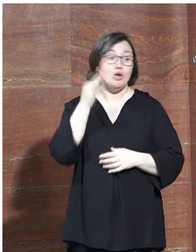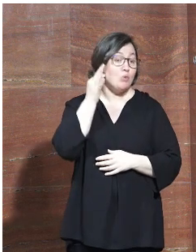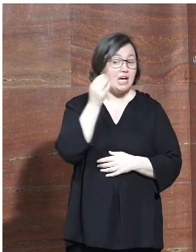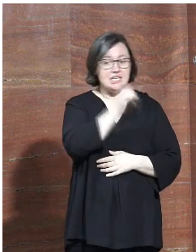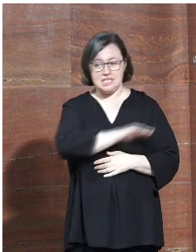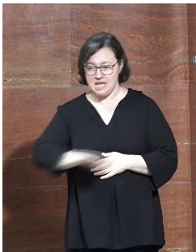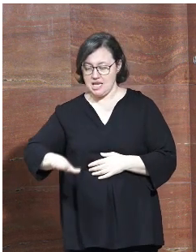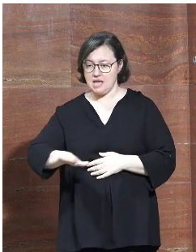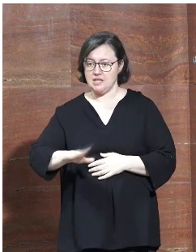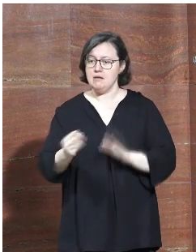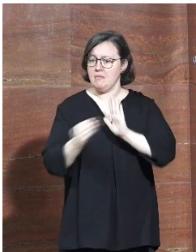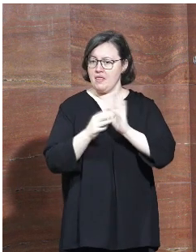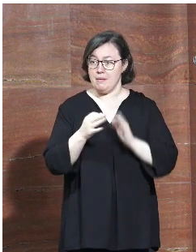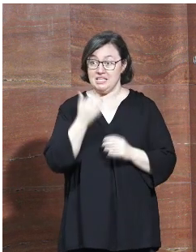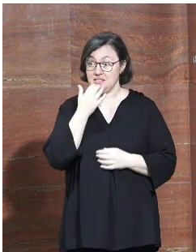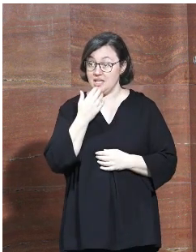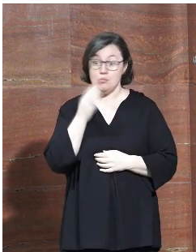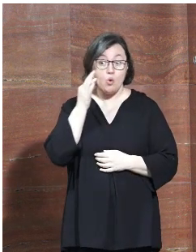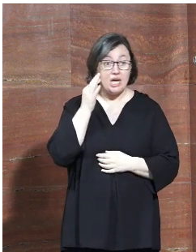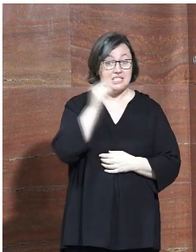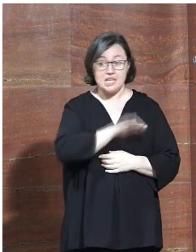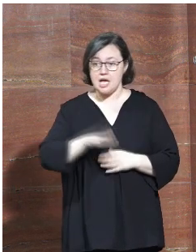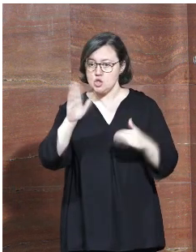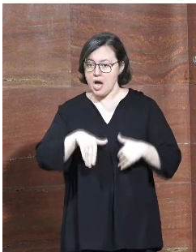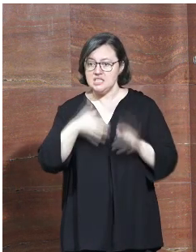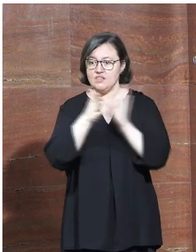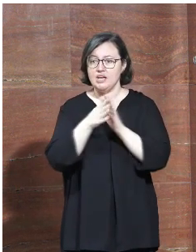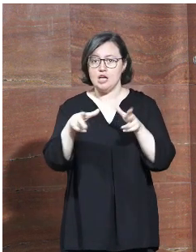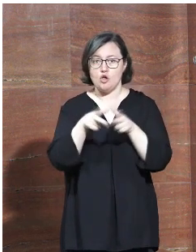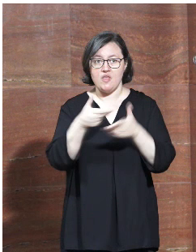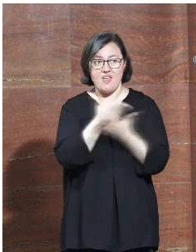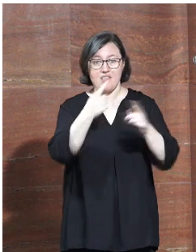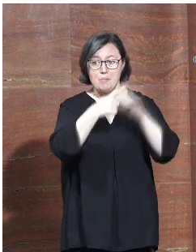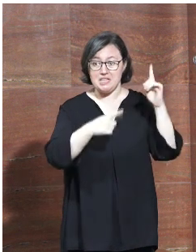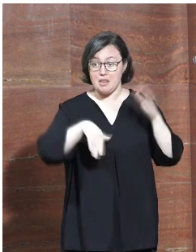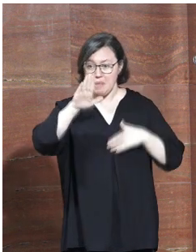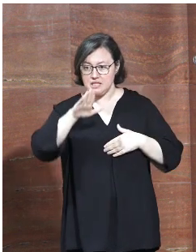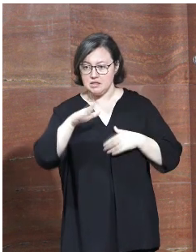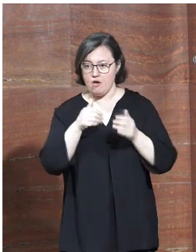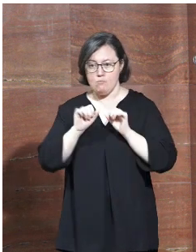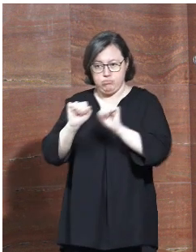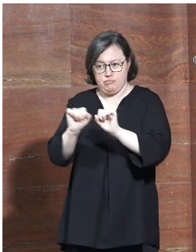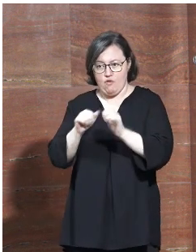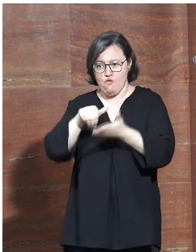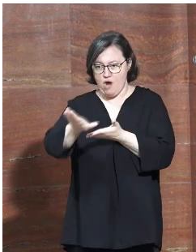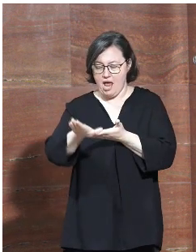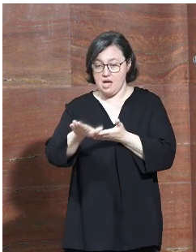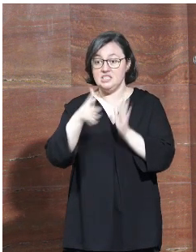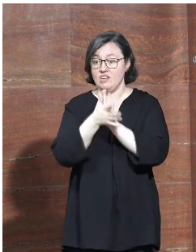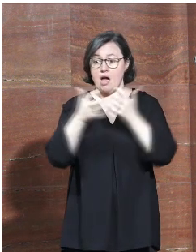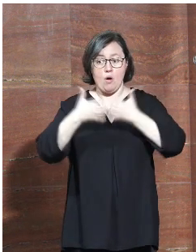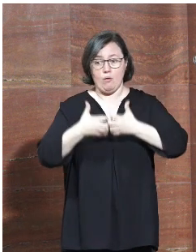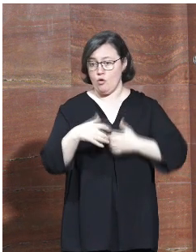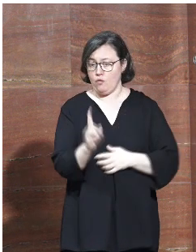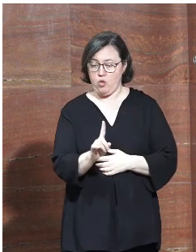niñas. De lo contrario, dejaremos fuera a más de la mitad de la población española y, por tanto, no seremos eficientes